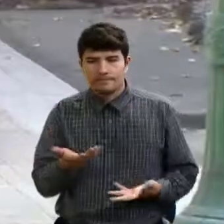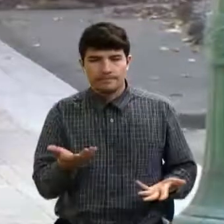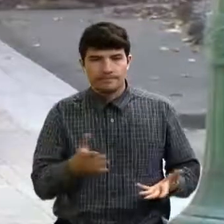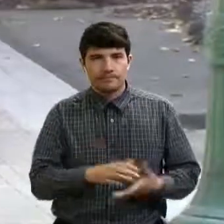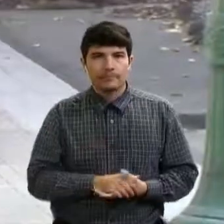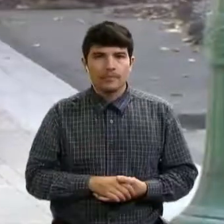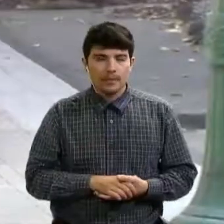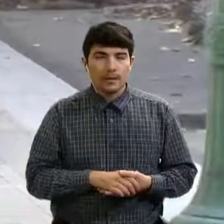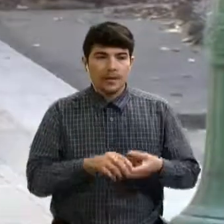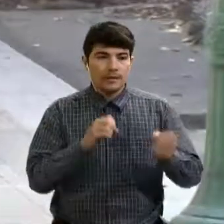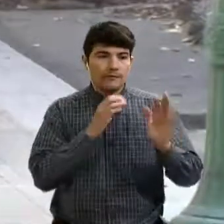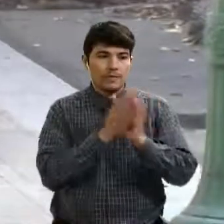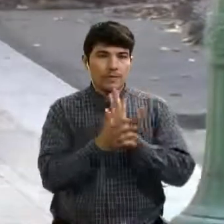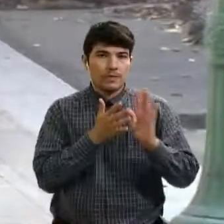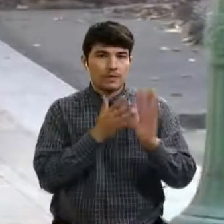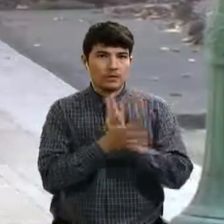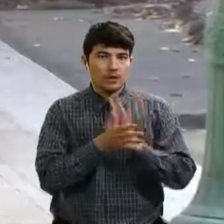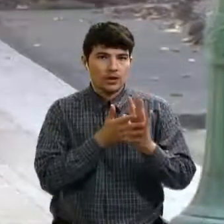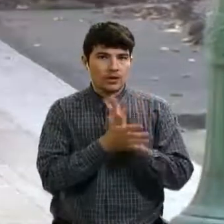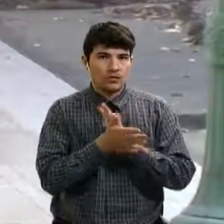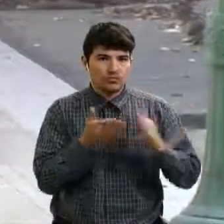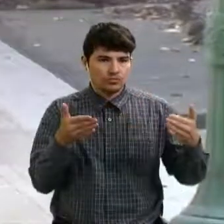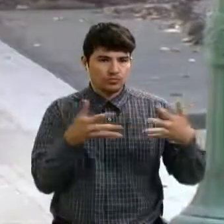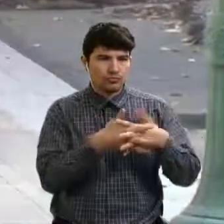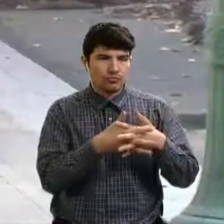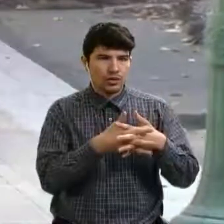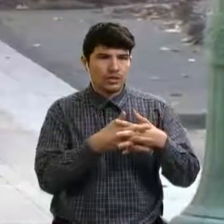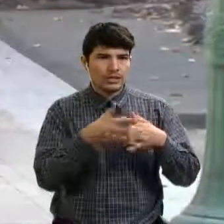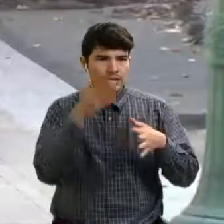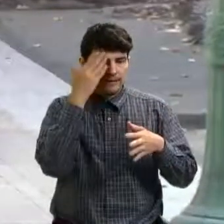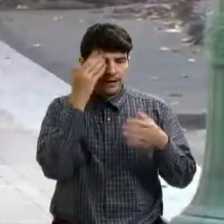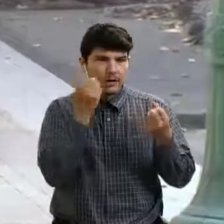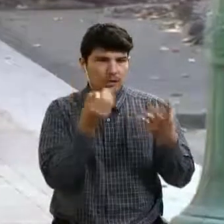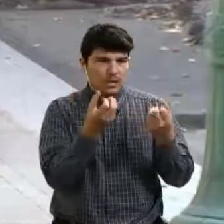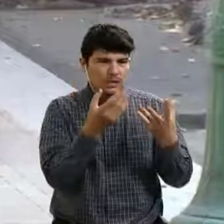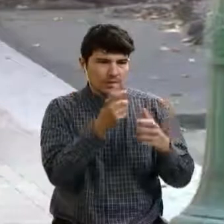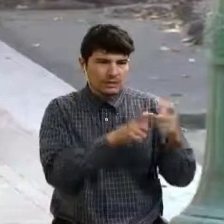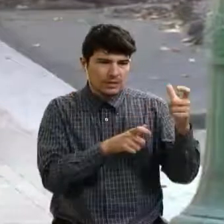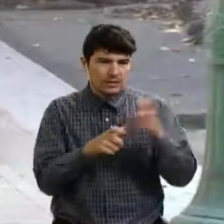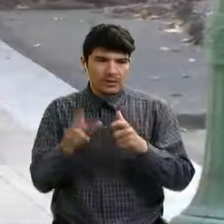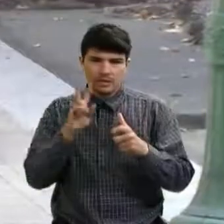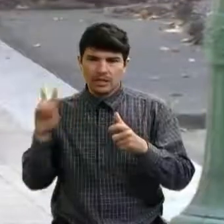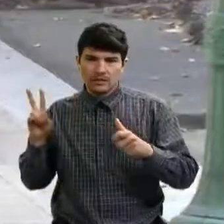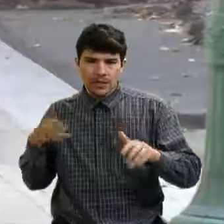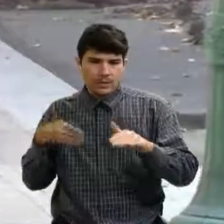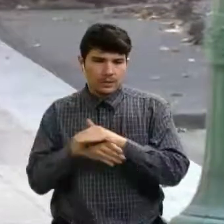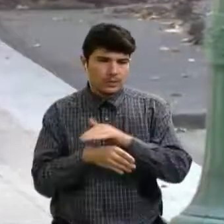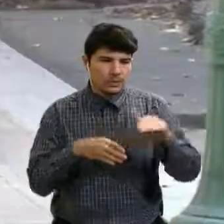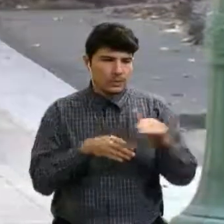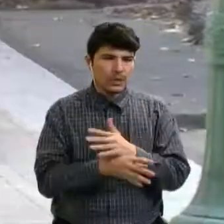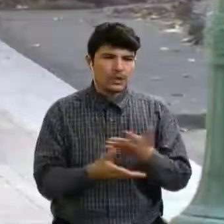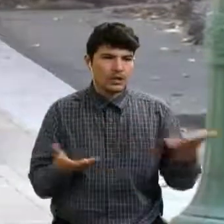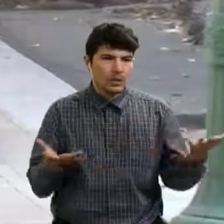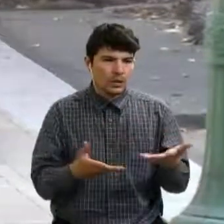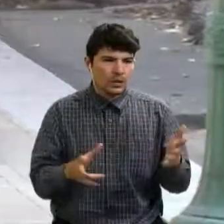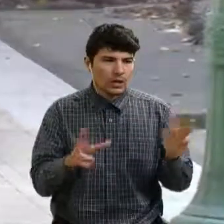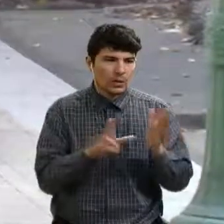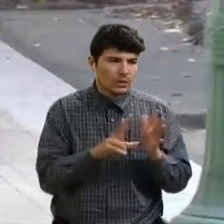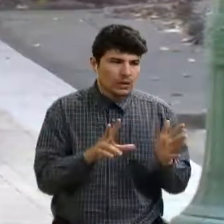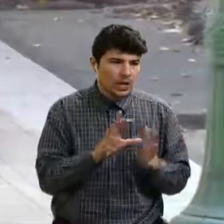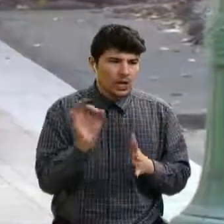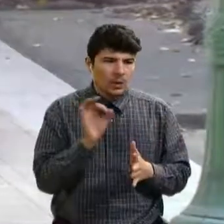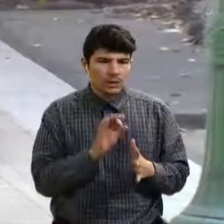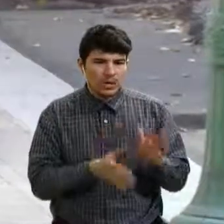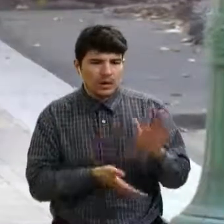tener una información integral para saber cuántas personas están llegando de venezuela donde se quedan si se van si